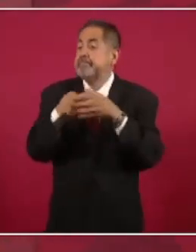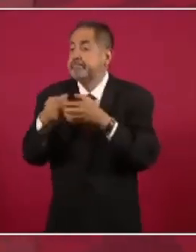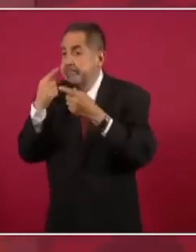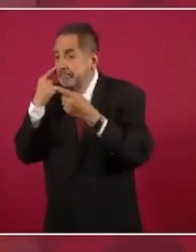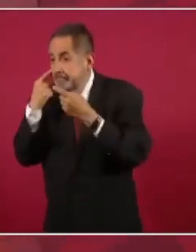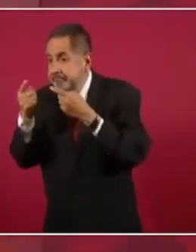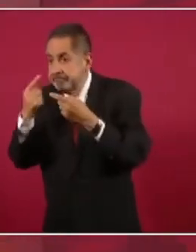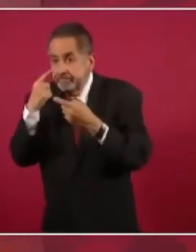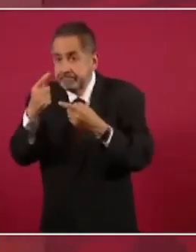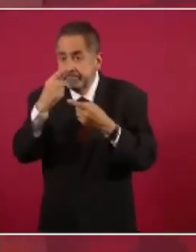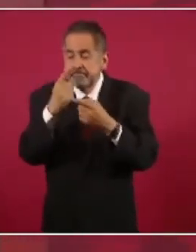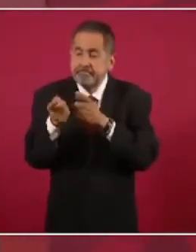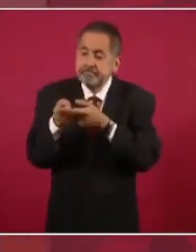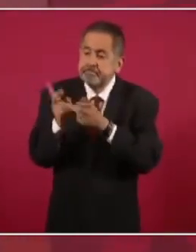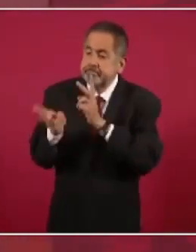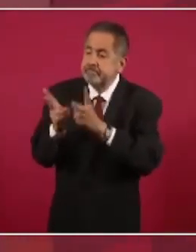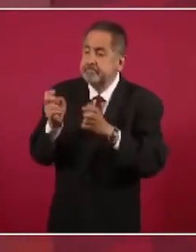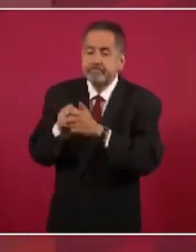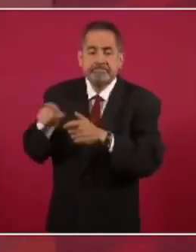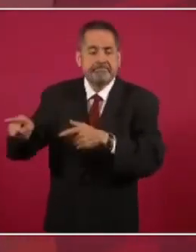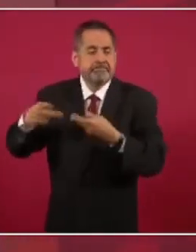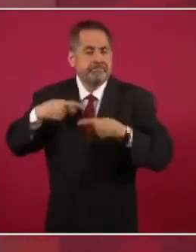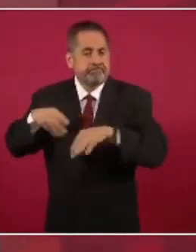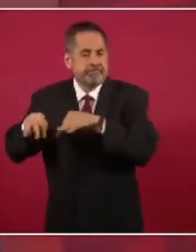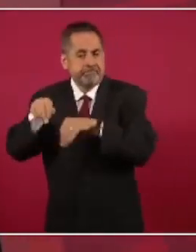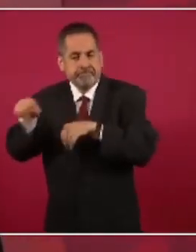y que hablaran con los técnicos,